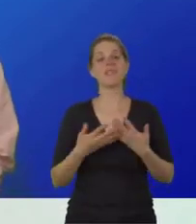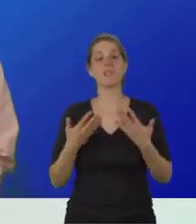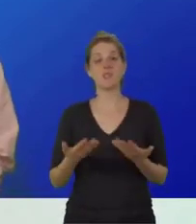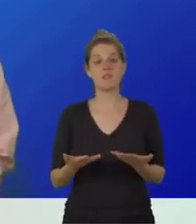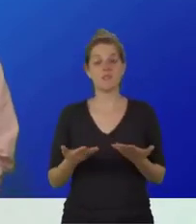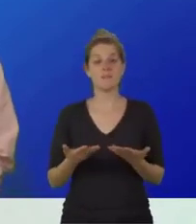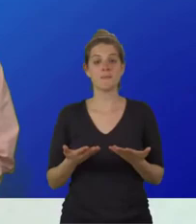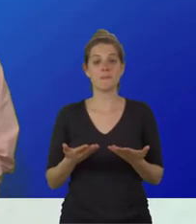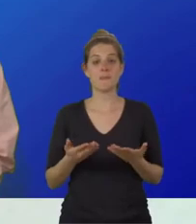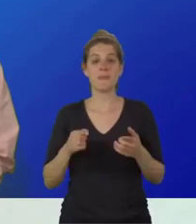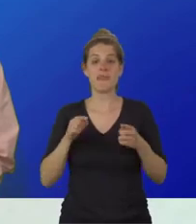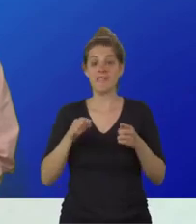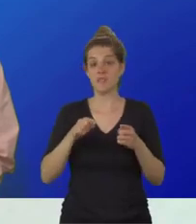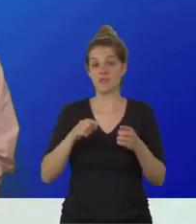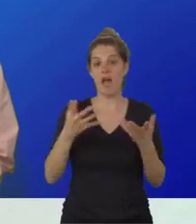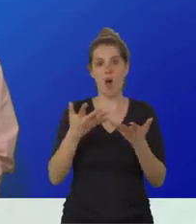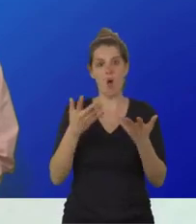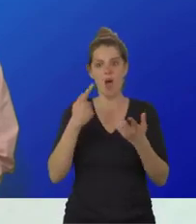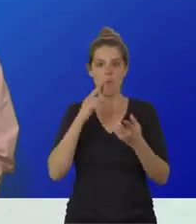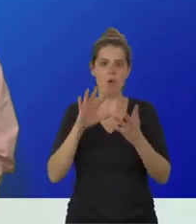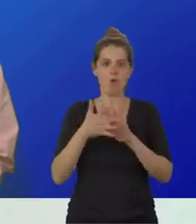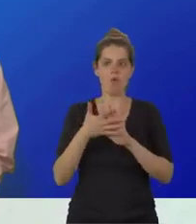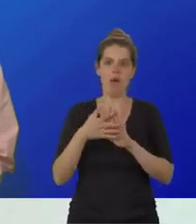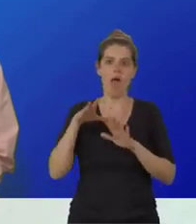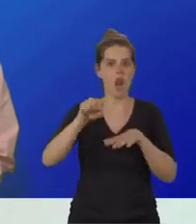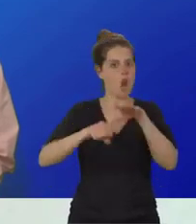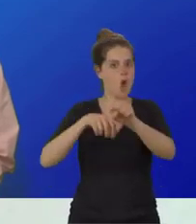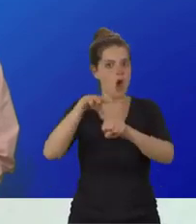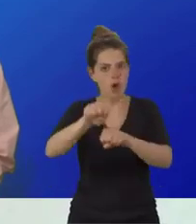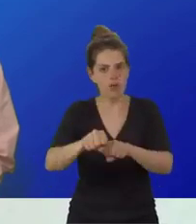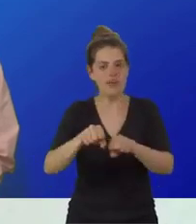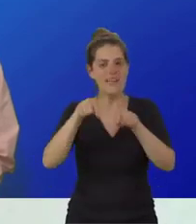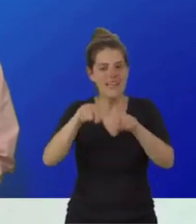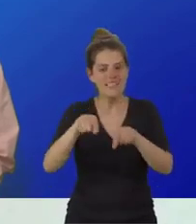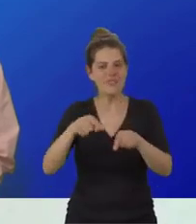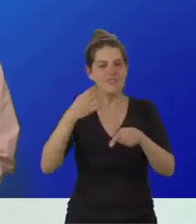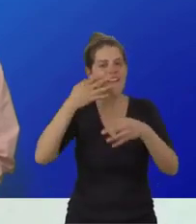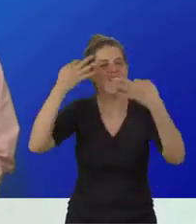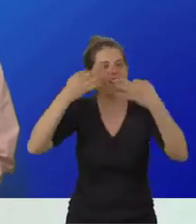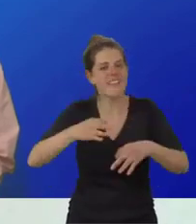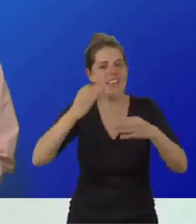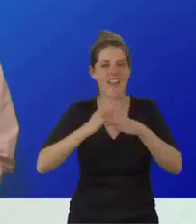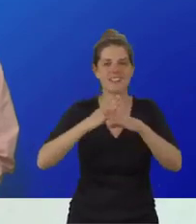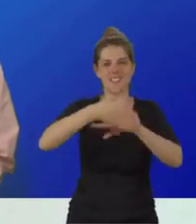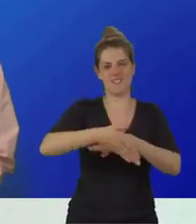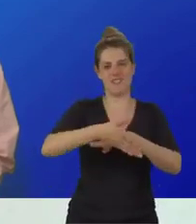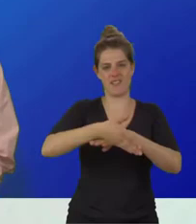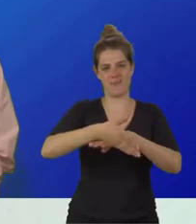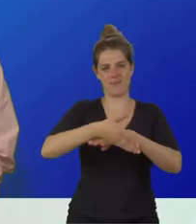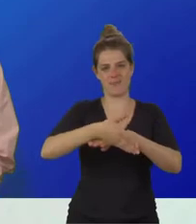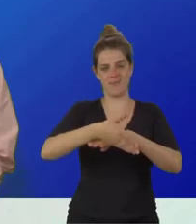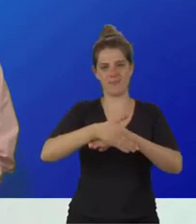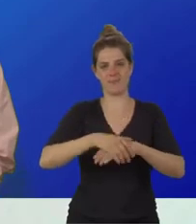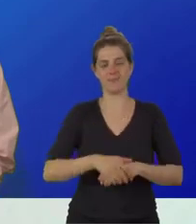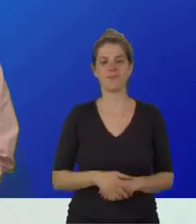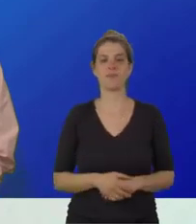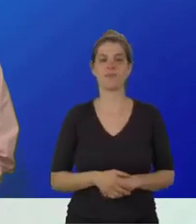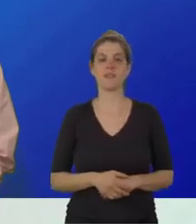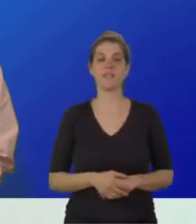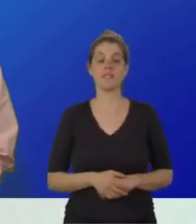me parece que eso que se está logrando es el verdadero concepto de la accesibilidad. Y pensar